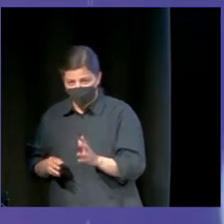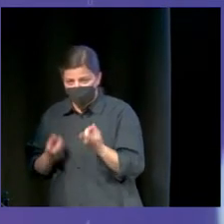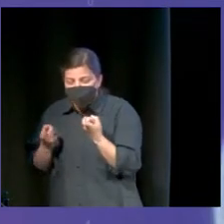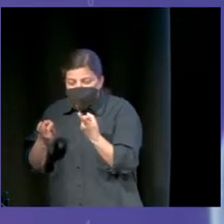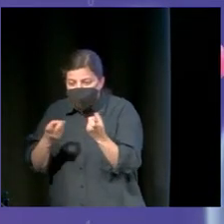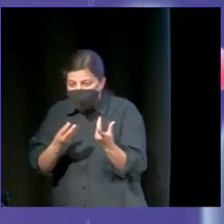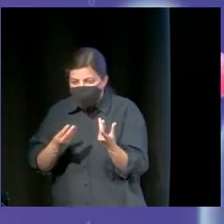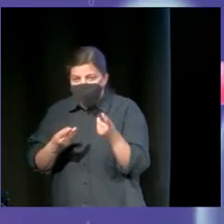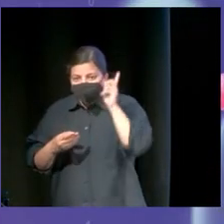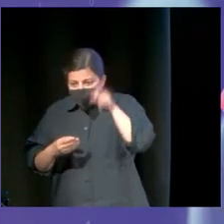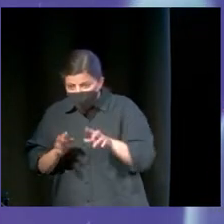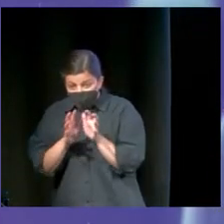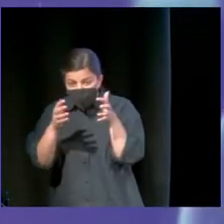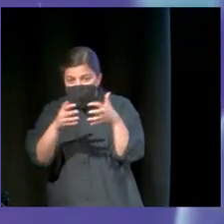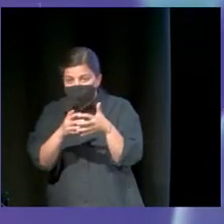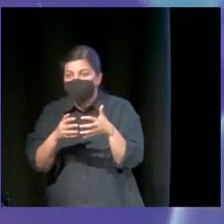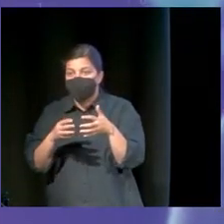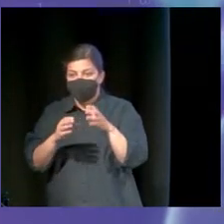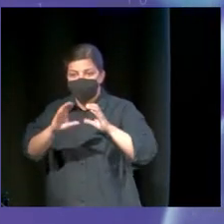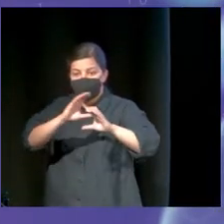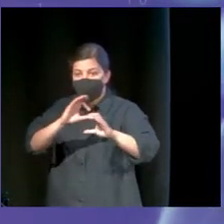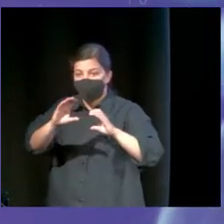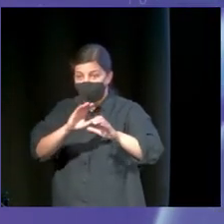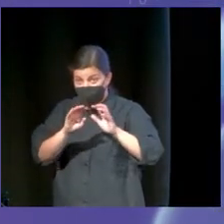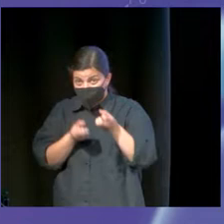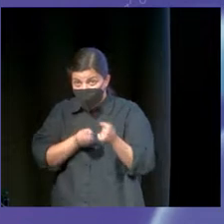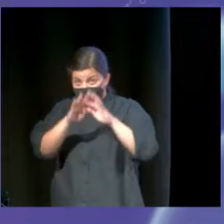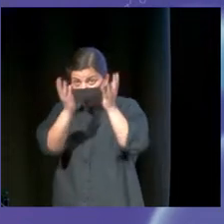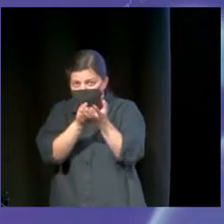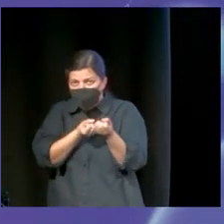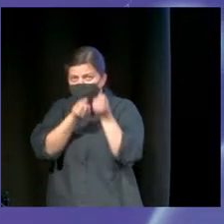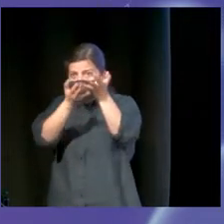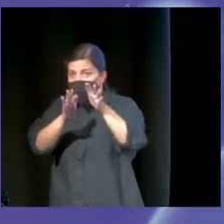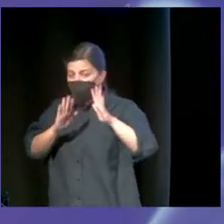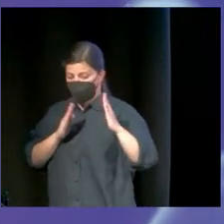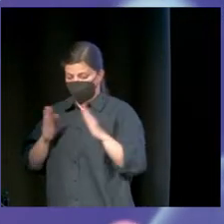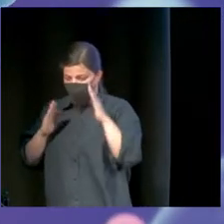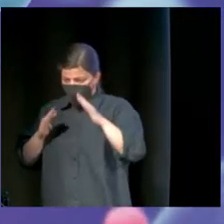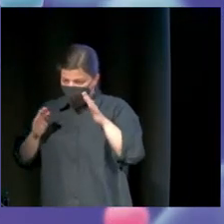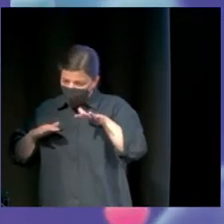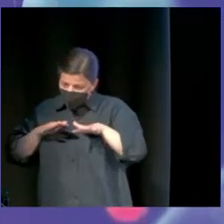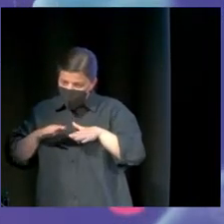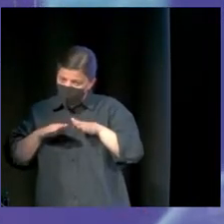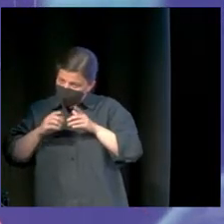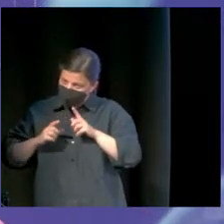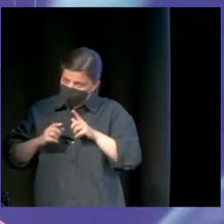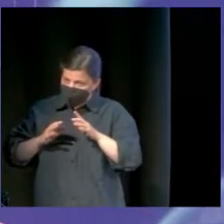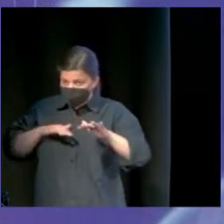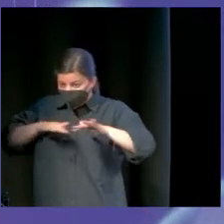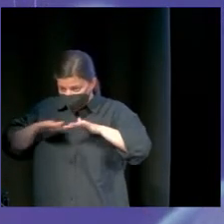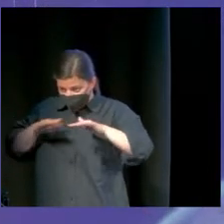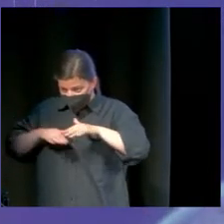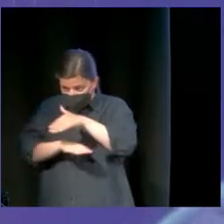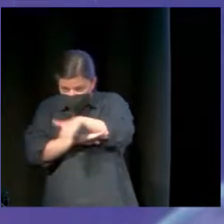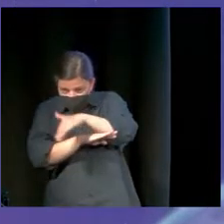consumir también internet y comunicarse al mundo mientras se movían y eso fue a raíz de la aparición